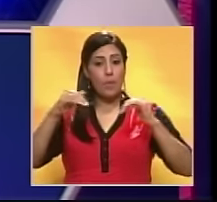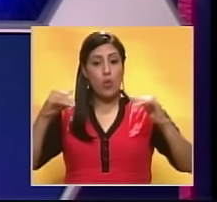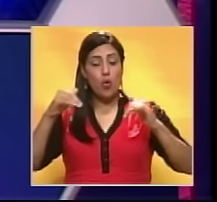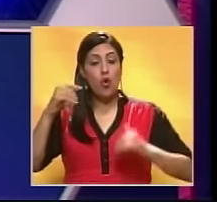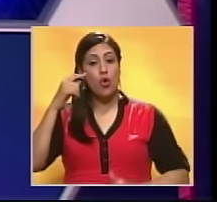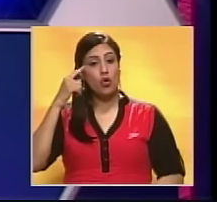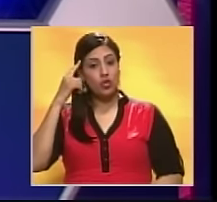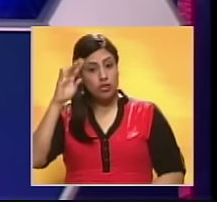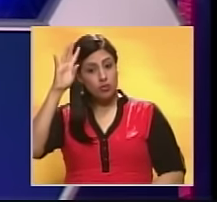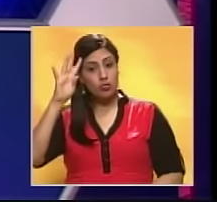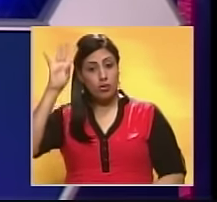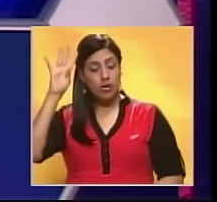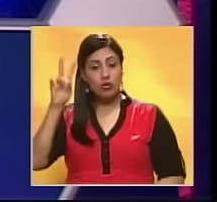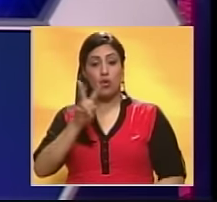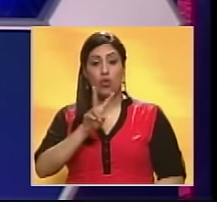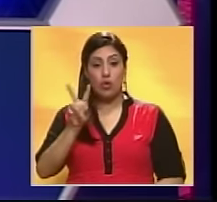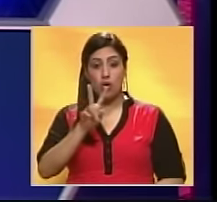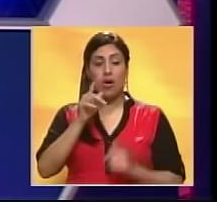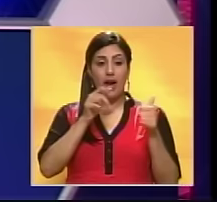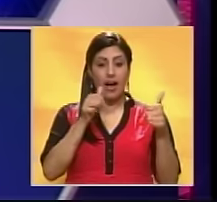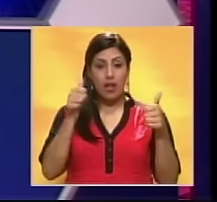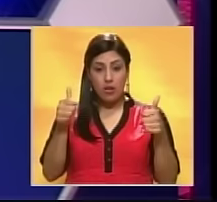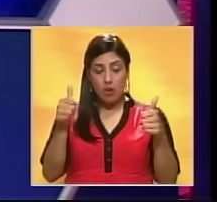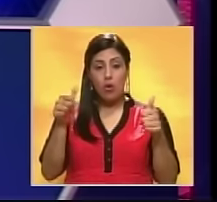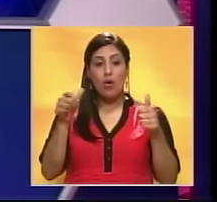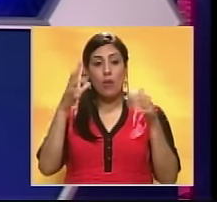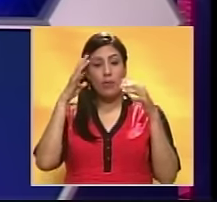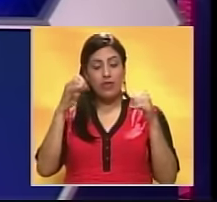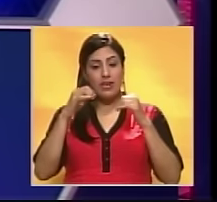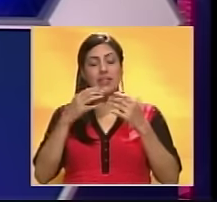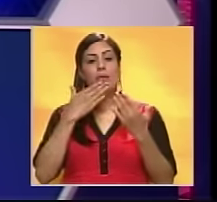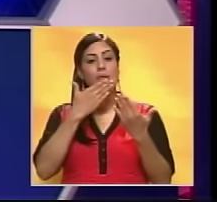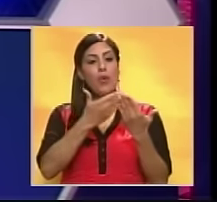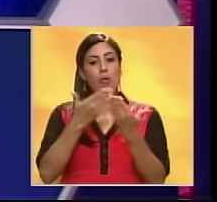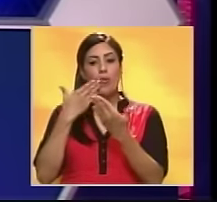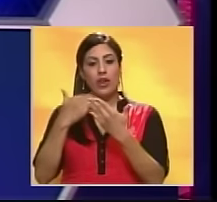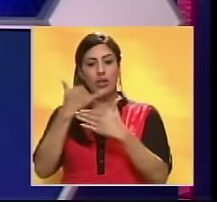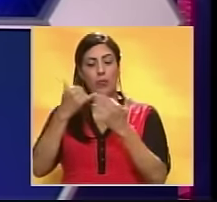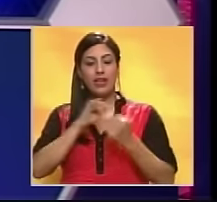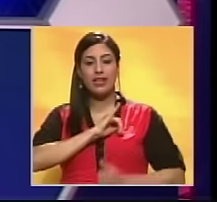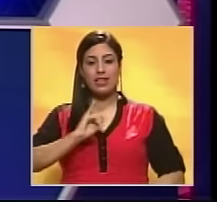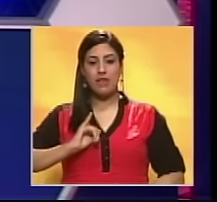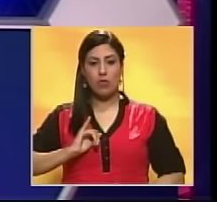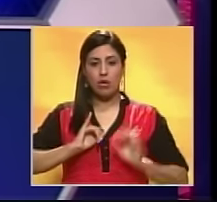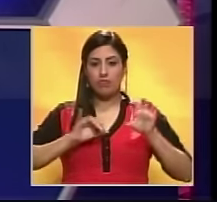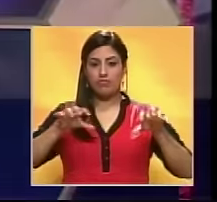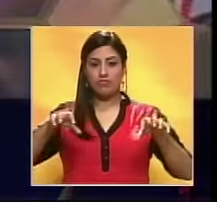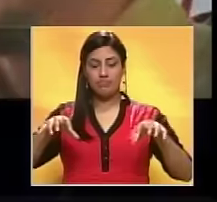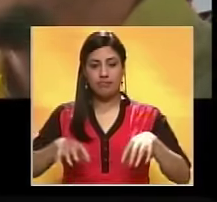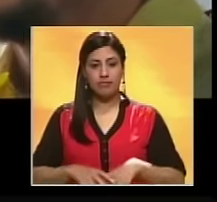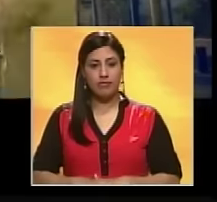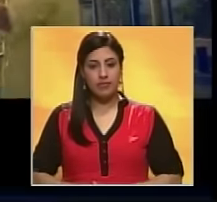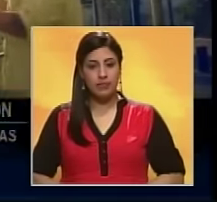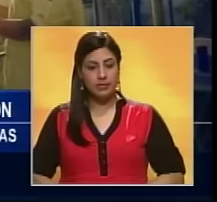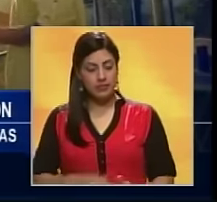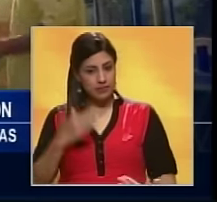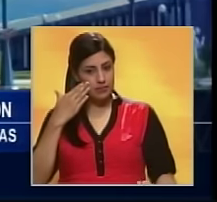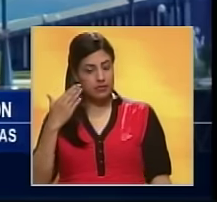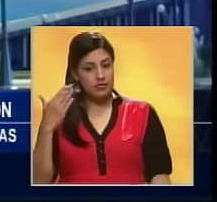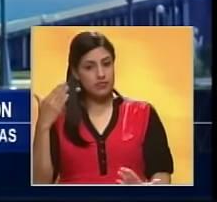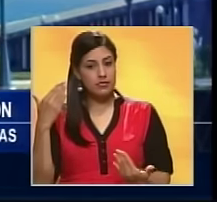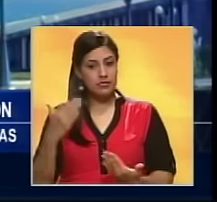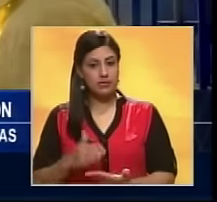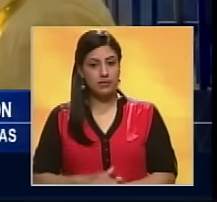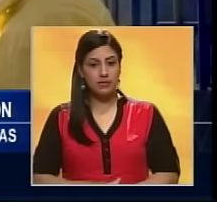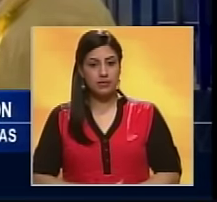de Chino y Nacho. Ahora vemos a cada uno de estos talentosos chicos presentando sus proyectos individuales. Nada, si